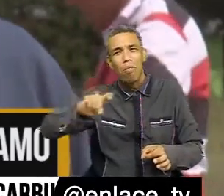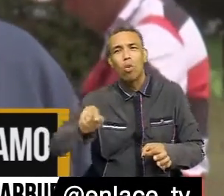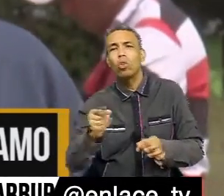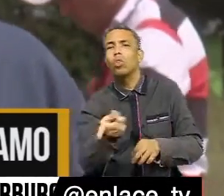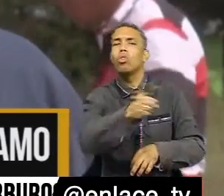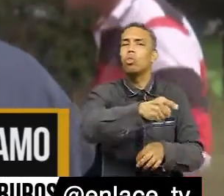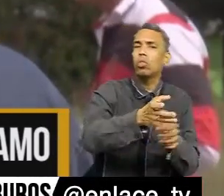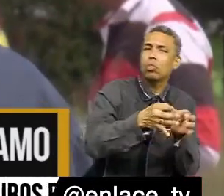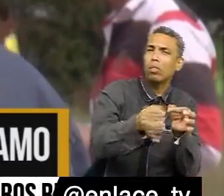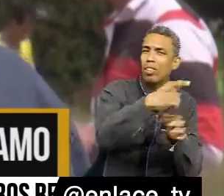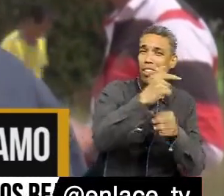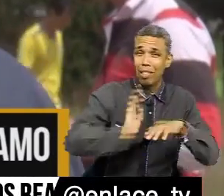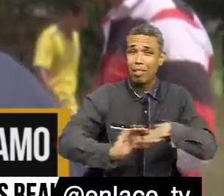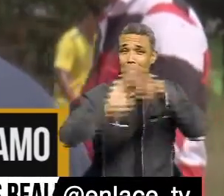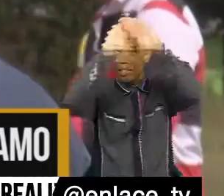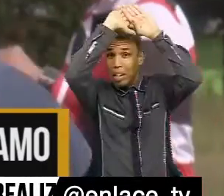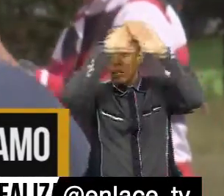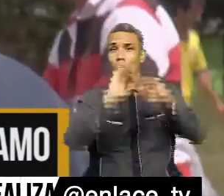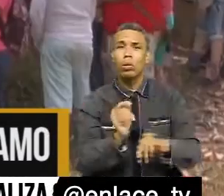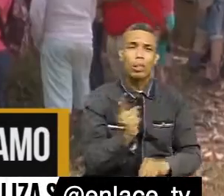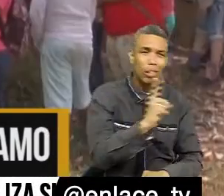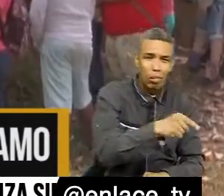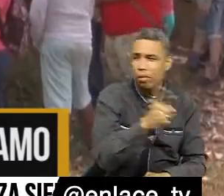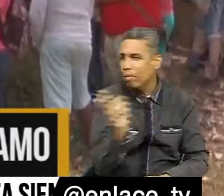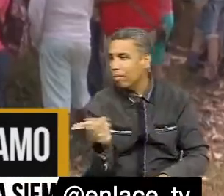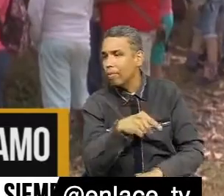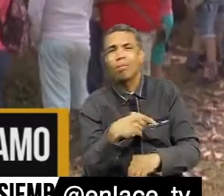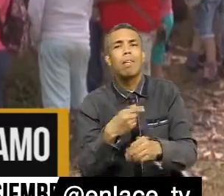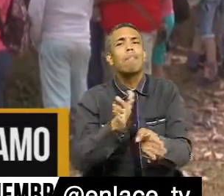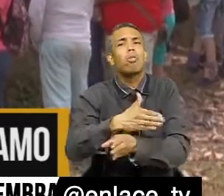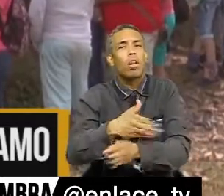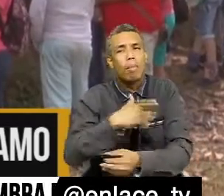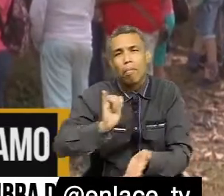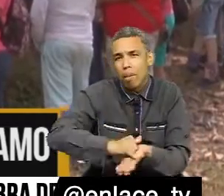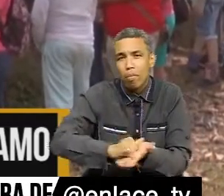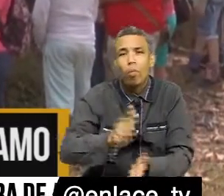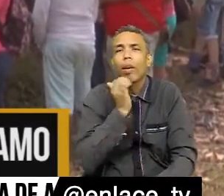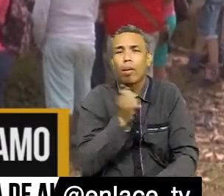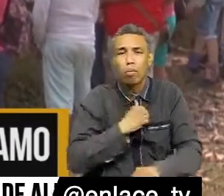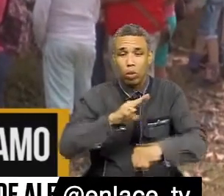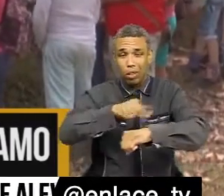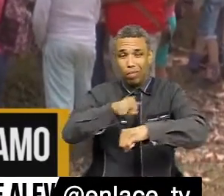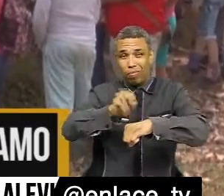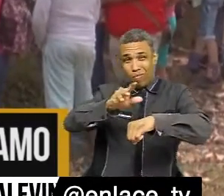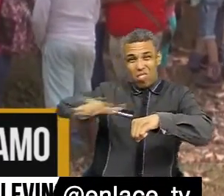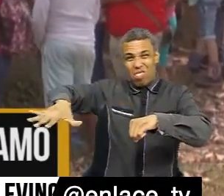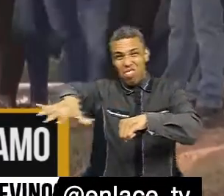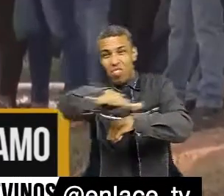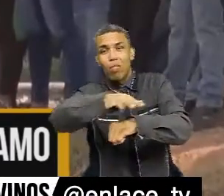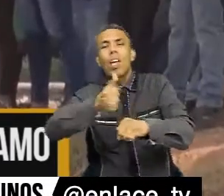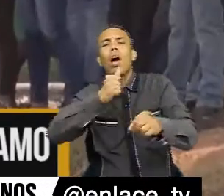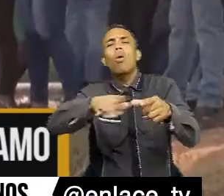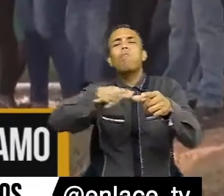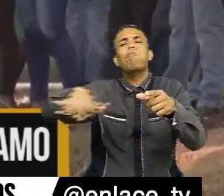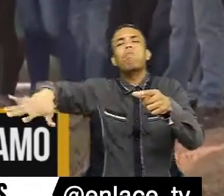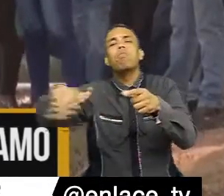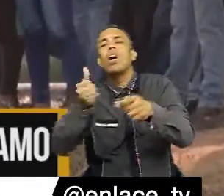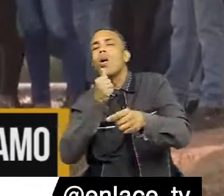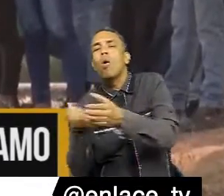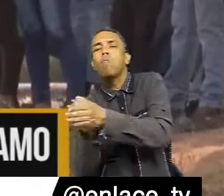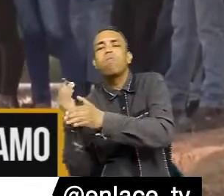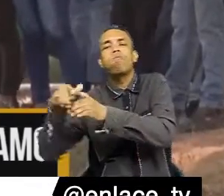Aquí se está presentando una situación muy fregada, por ejemplo, en lo ambiental. 42 vertimientos de hidrocarburos